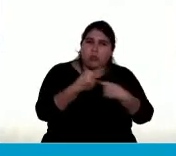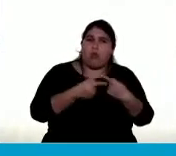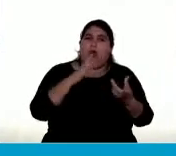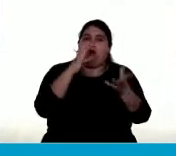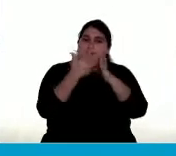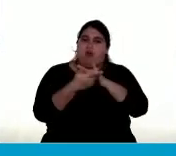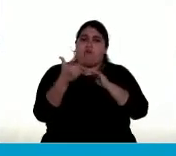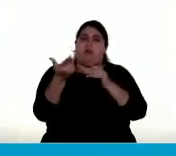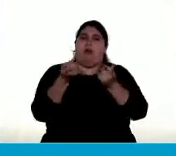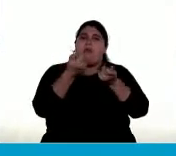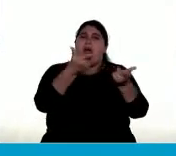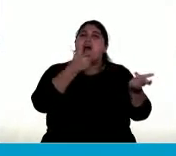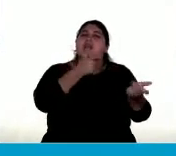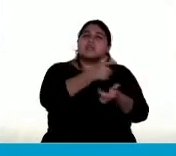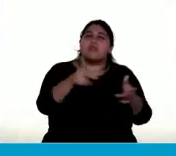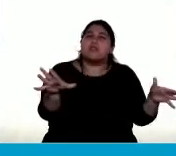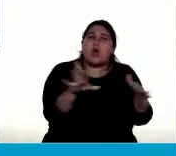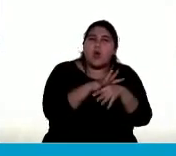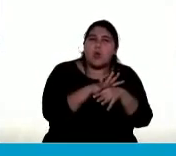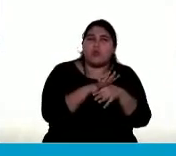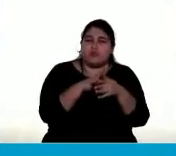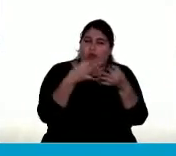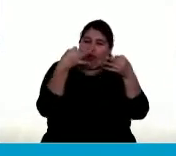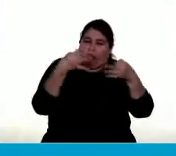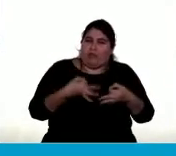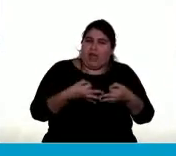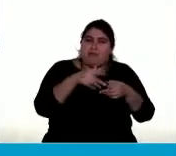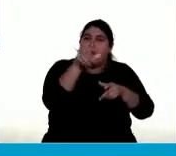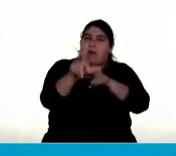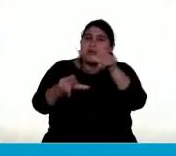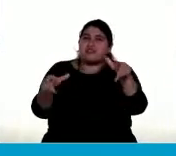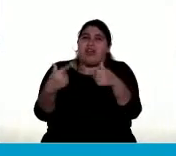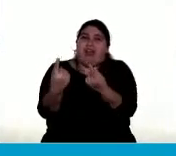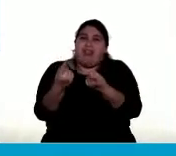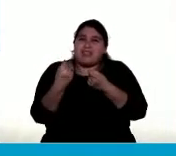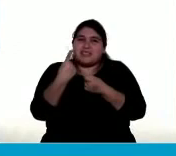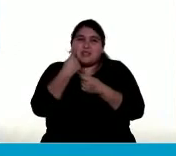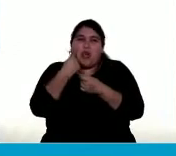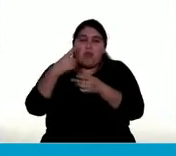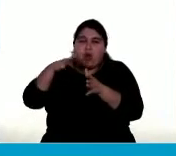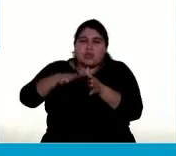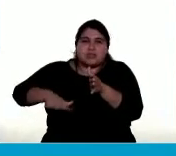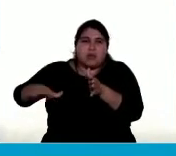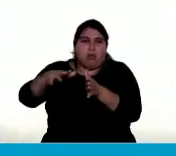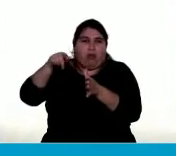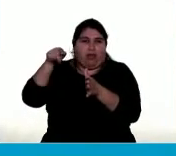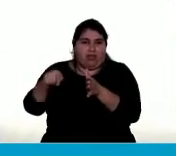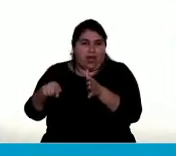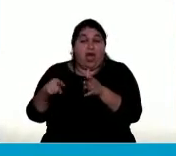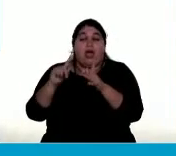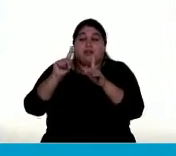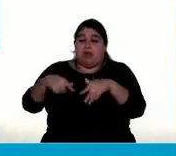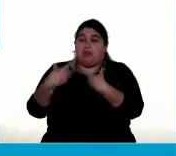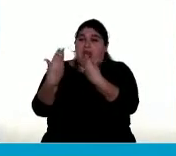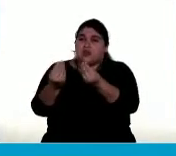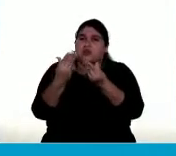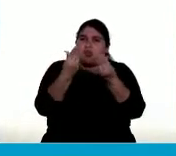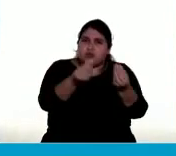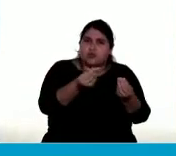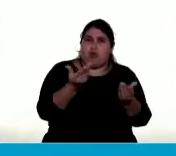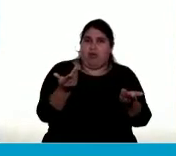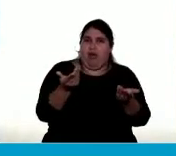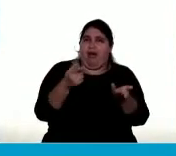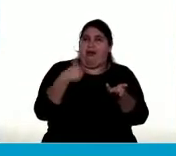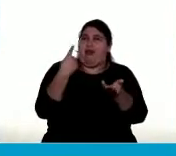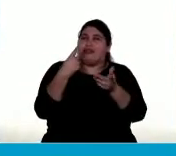dar respuesta a los vecinos de cada uno de los municipios y también para que le desatemos la mano a los intendentes.